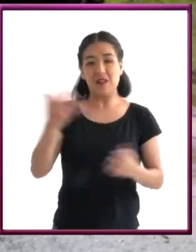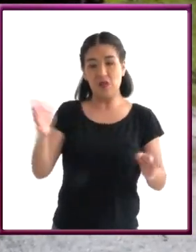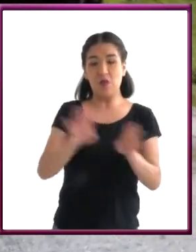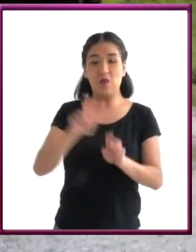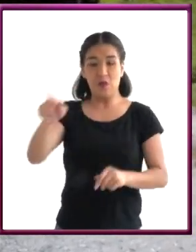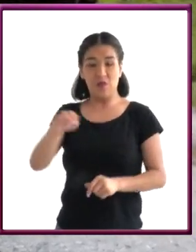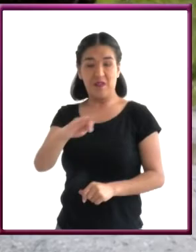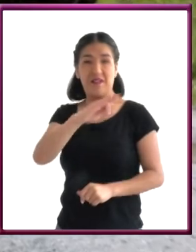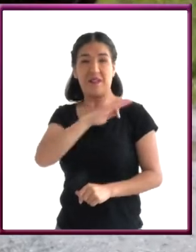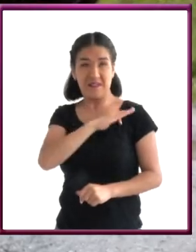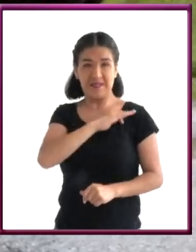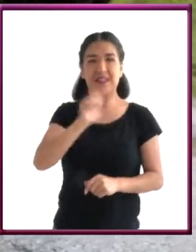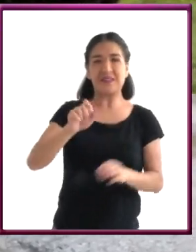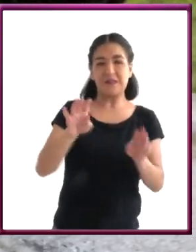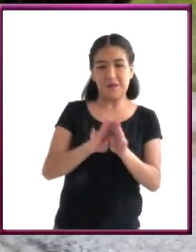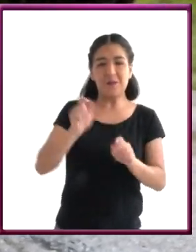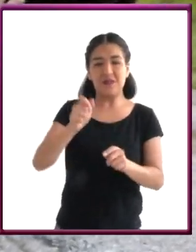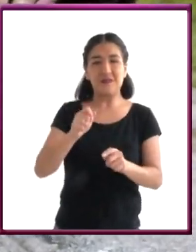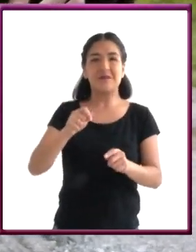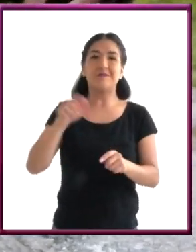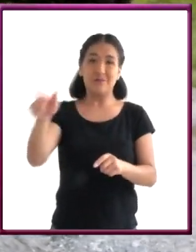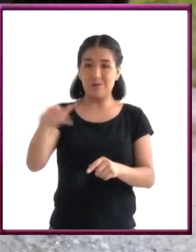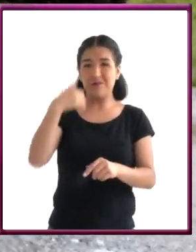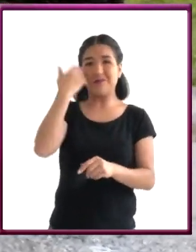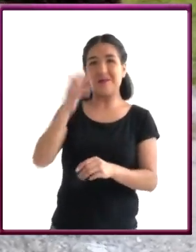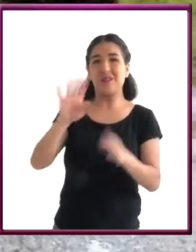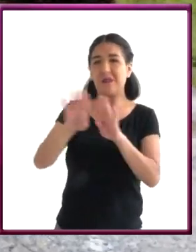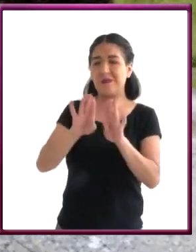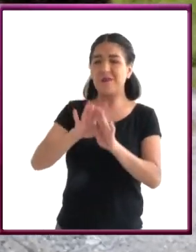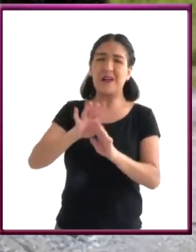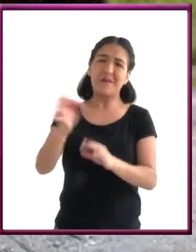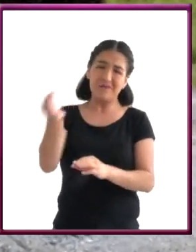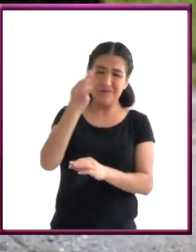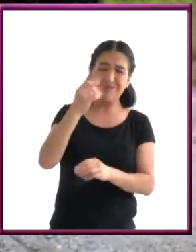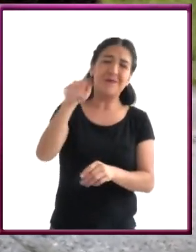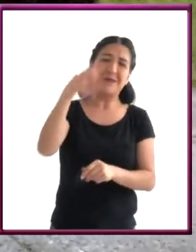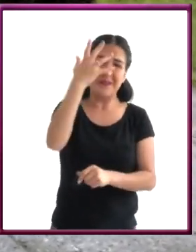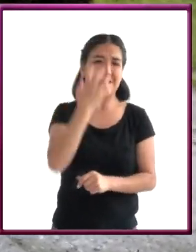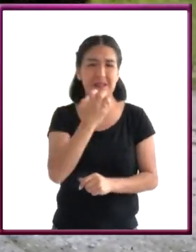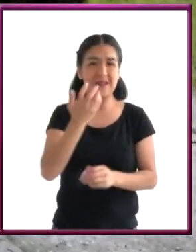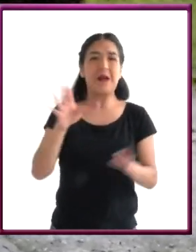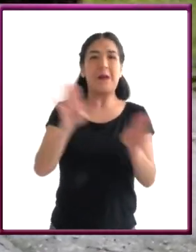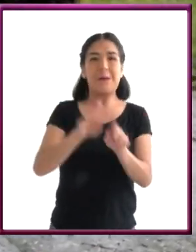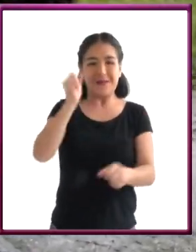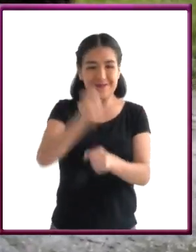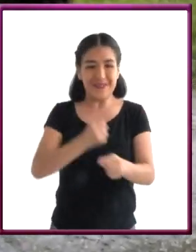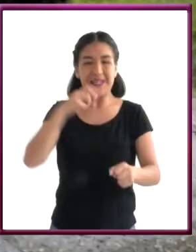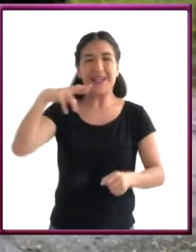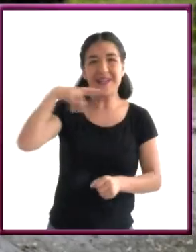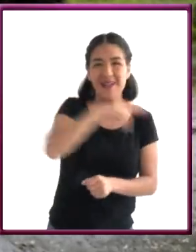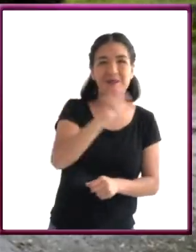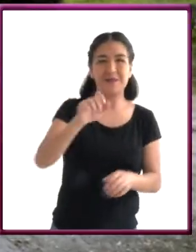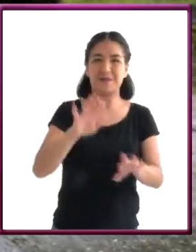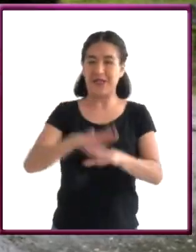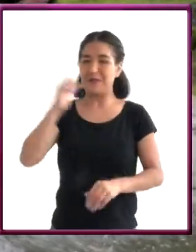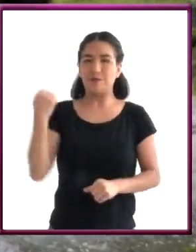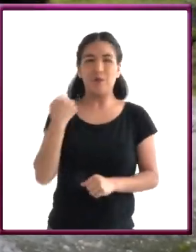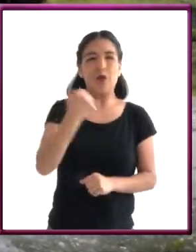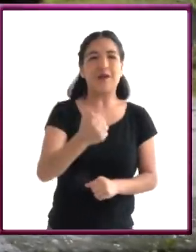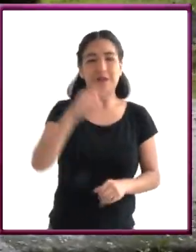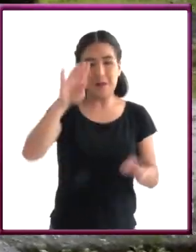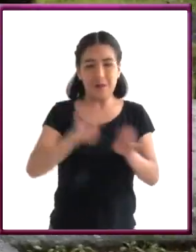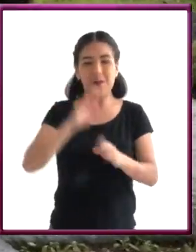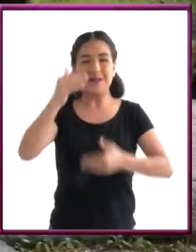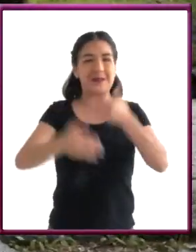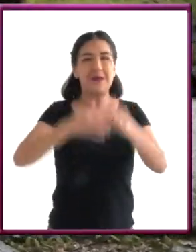evento, pero ofenderse es una elección. La proactividad puede ser un superpoder que se forma teniendo